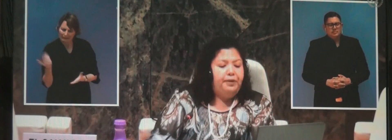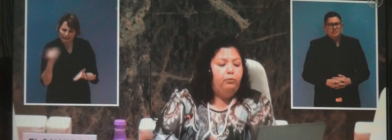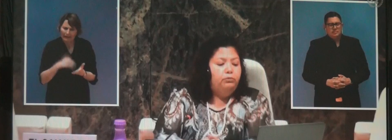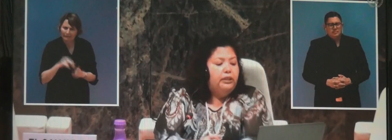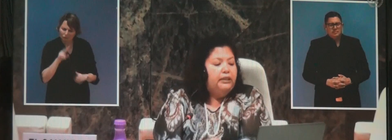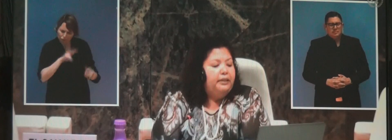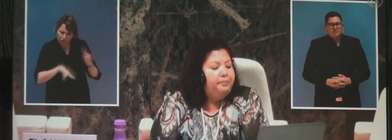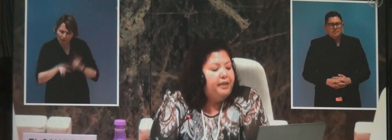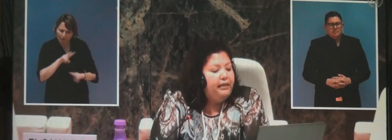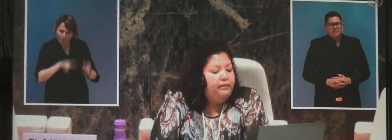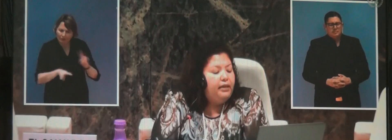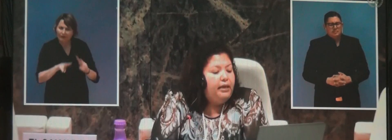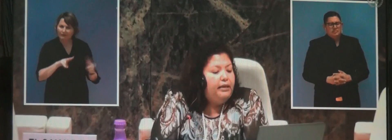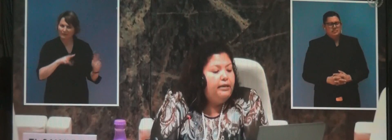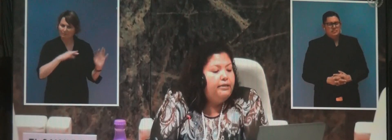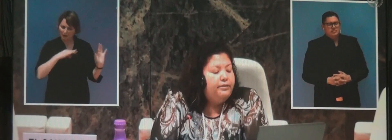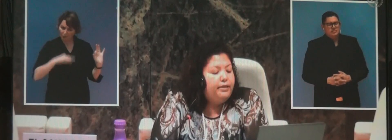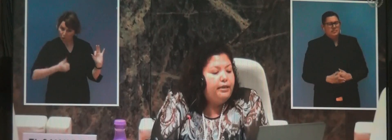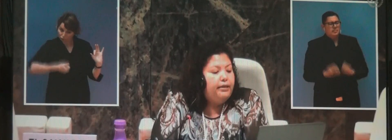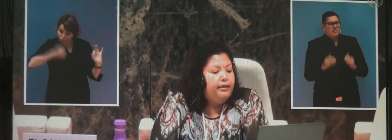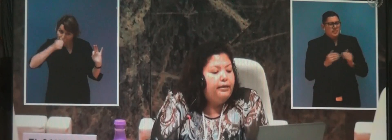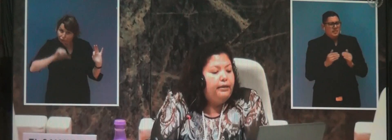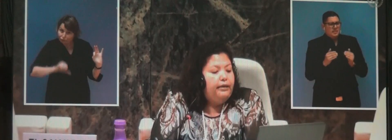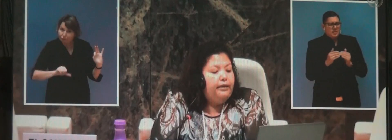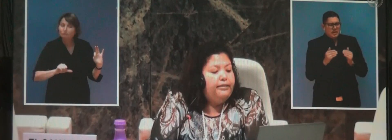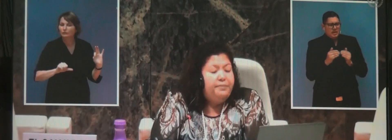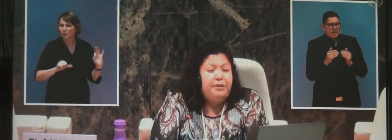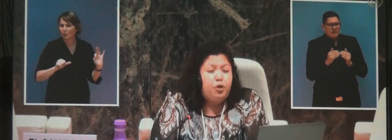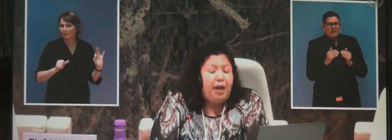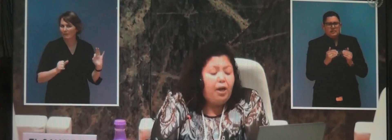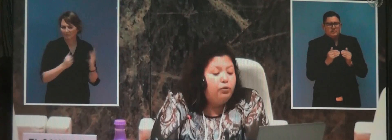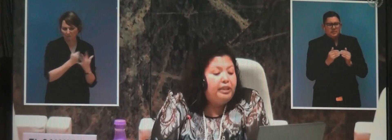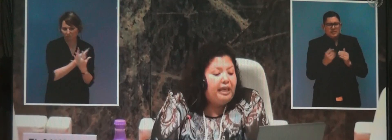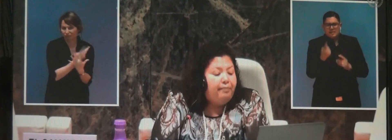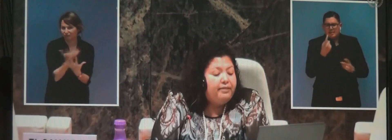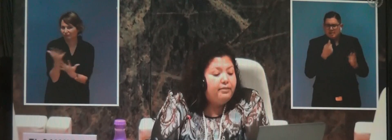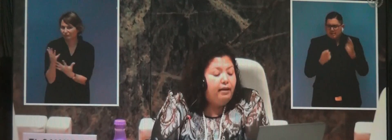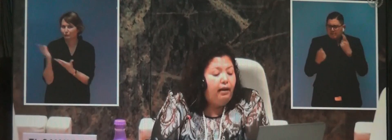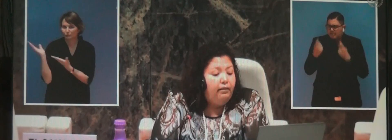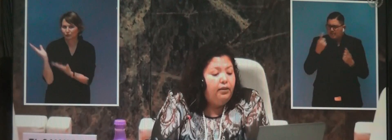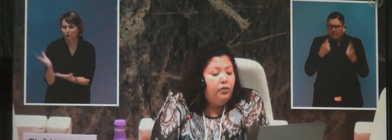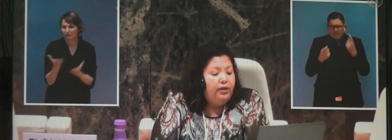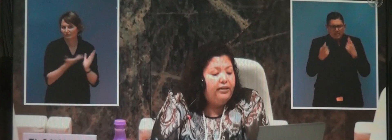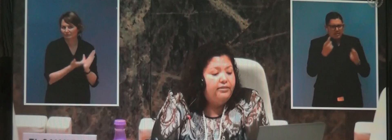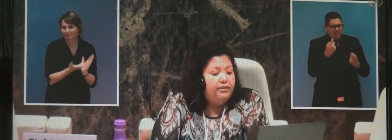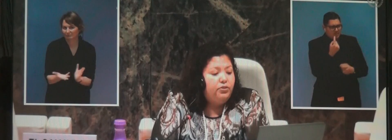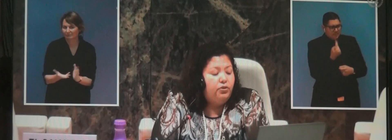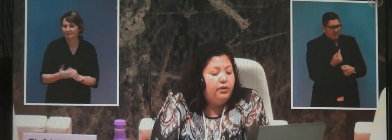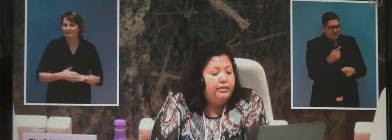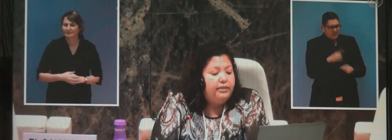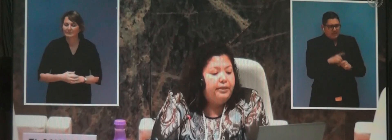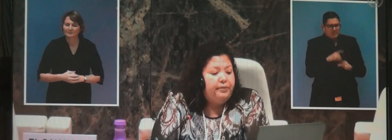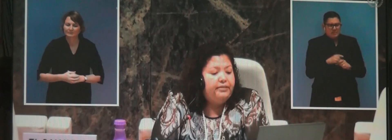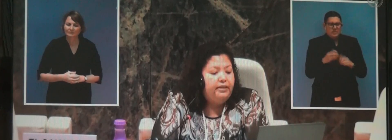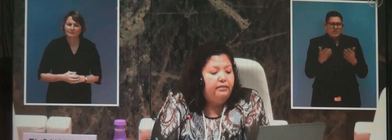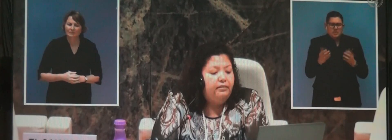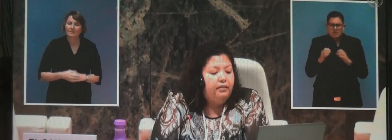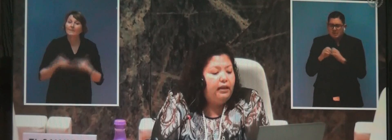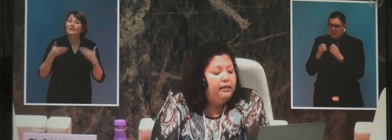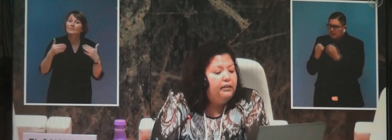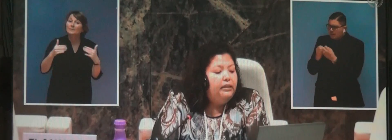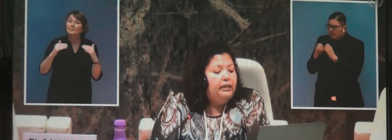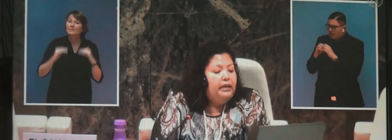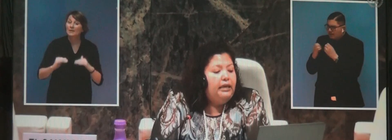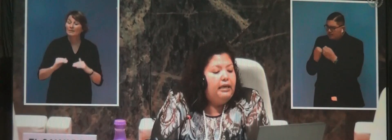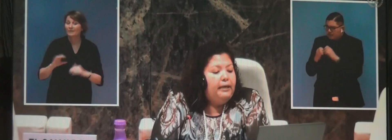Nos preguntan también que si personas con discapacidad y organizaciones que